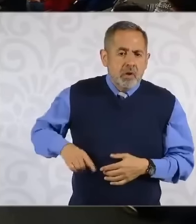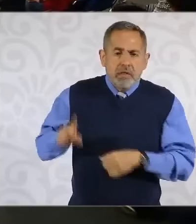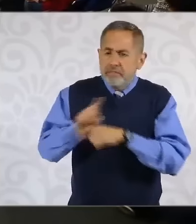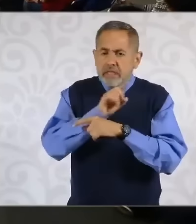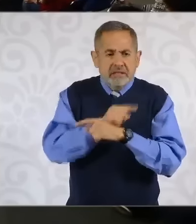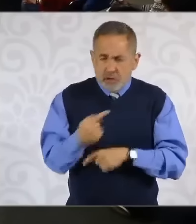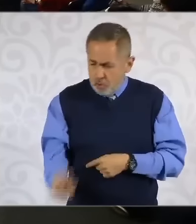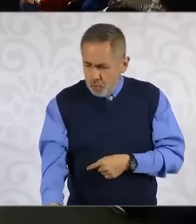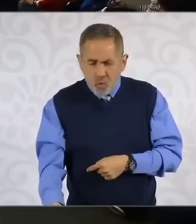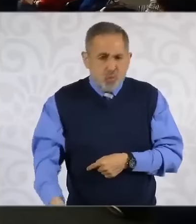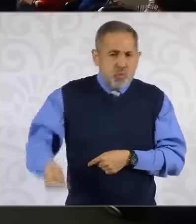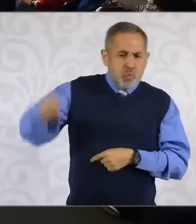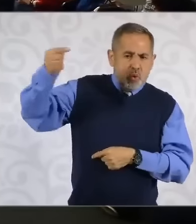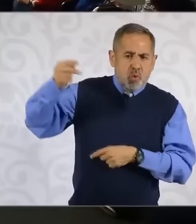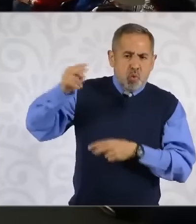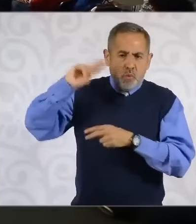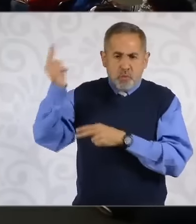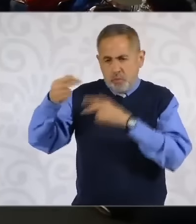el posgrado.